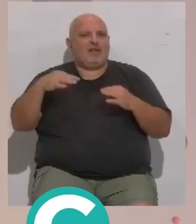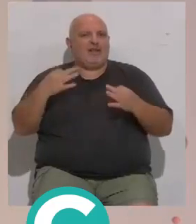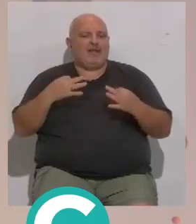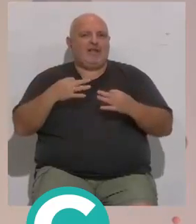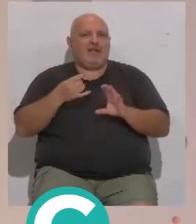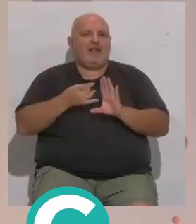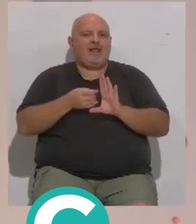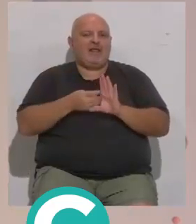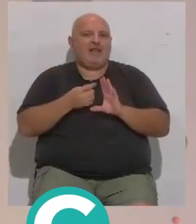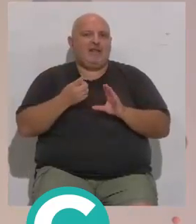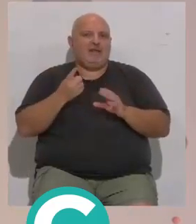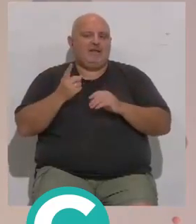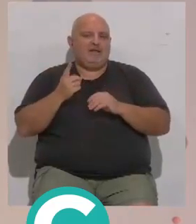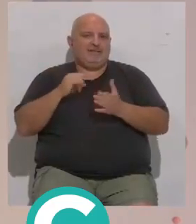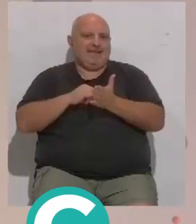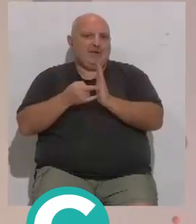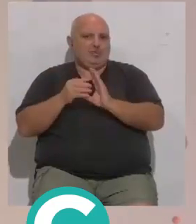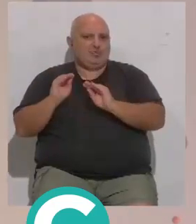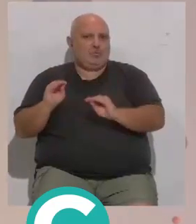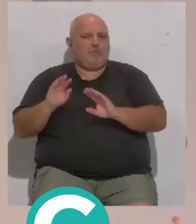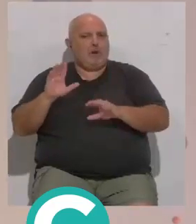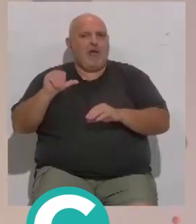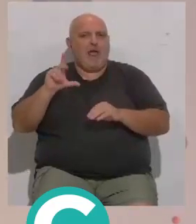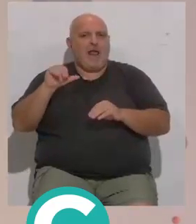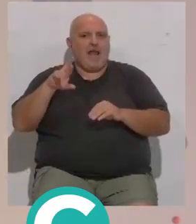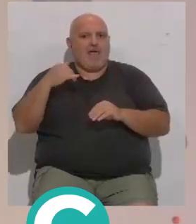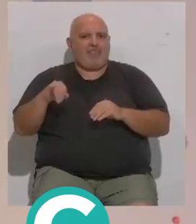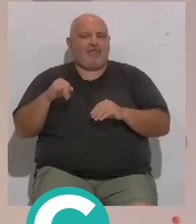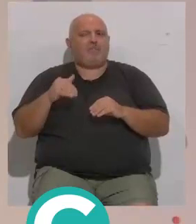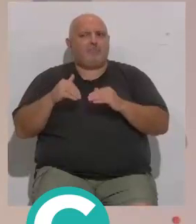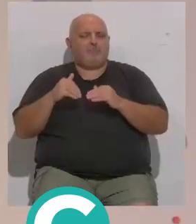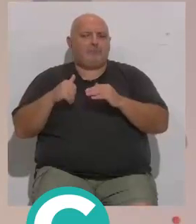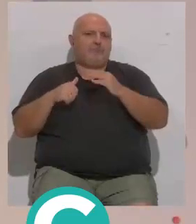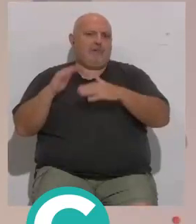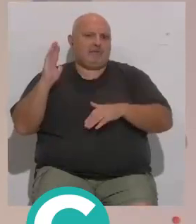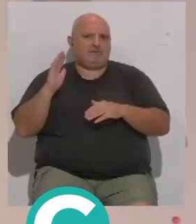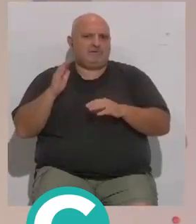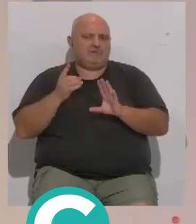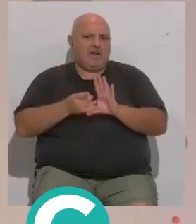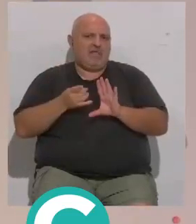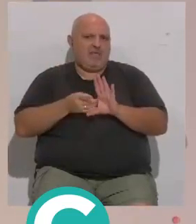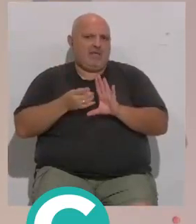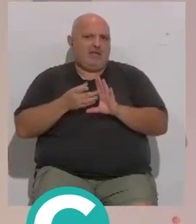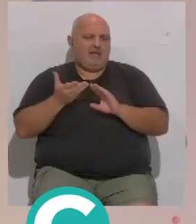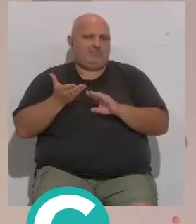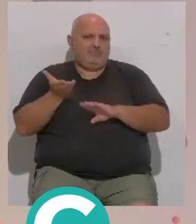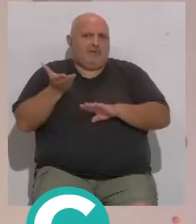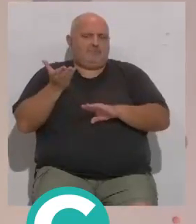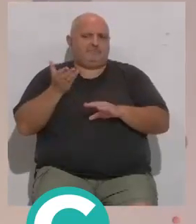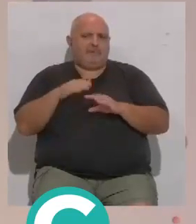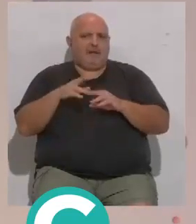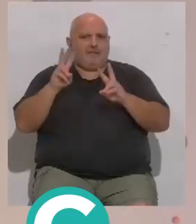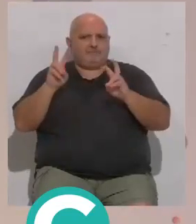la calidad que tenga técnicamente, pero realmente la calidad de Rubén Alcaraz va mucho más allá de lo que pueda ser vistosamente en el